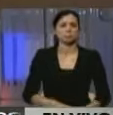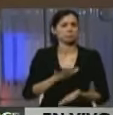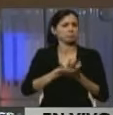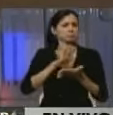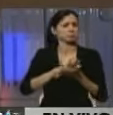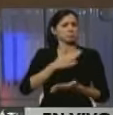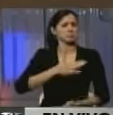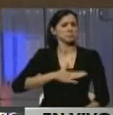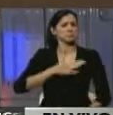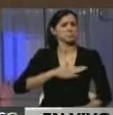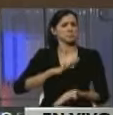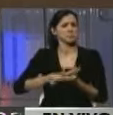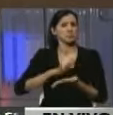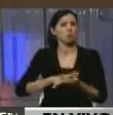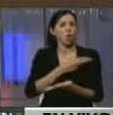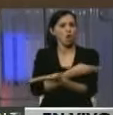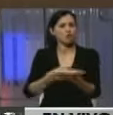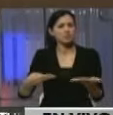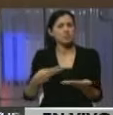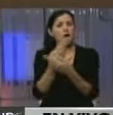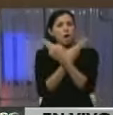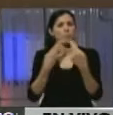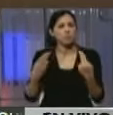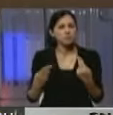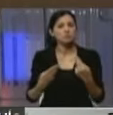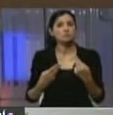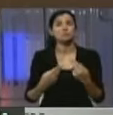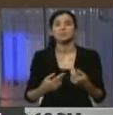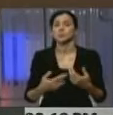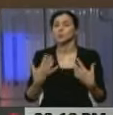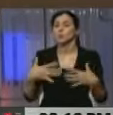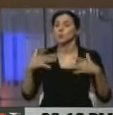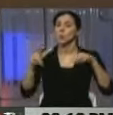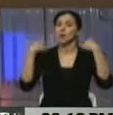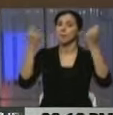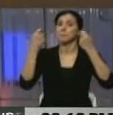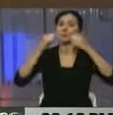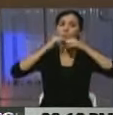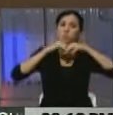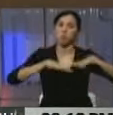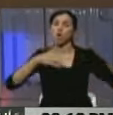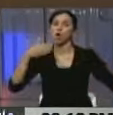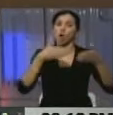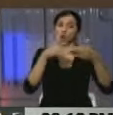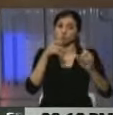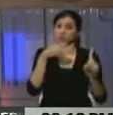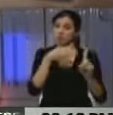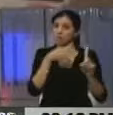tranquilidad, serenidad, honestidad, compromiso. Tremenda campaña se ha desatado contra Padrino López.